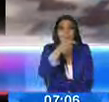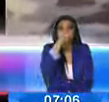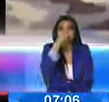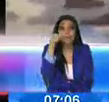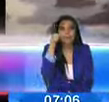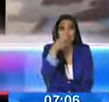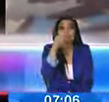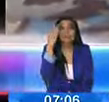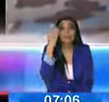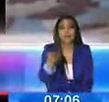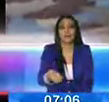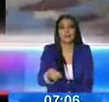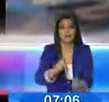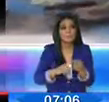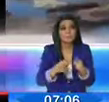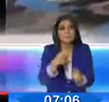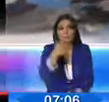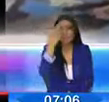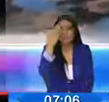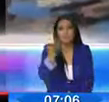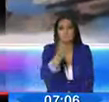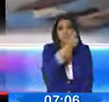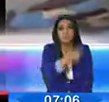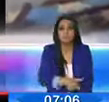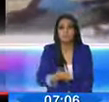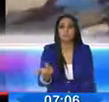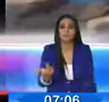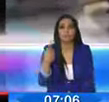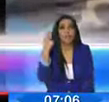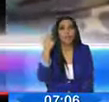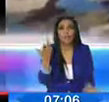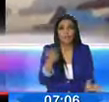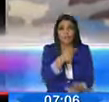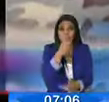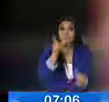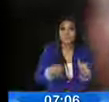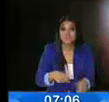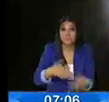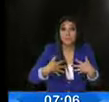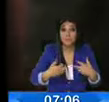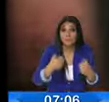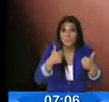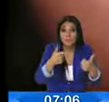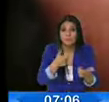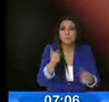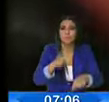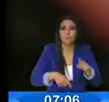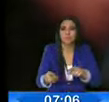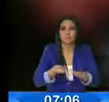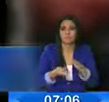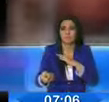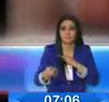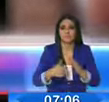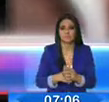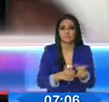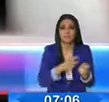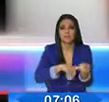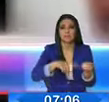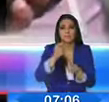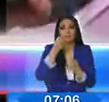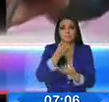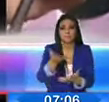como es amiga de una persona está muy buena usted que va a hacer estas cosas la hermana del detenido dio su versión de lo ocurrido